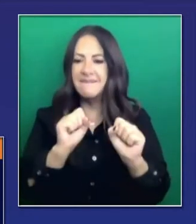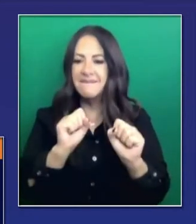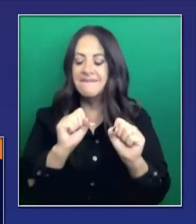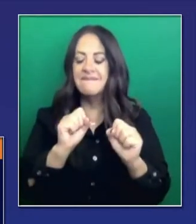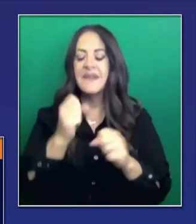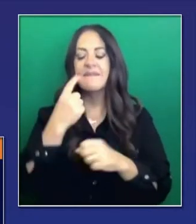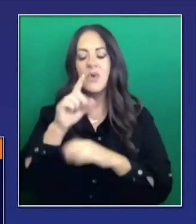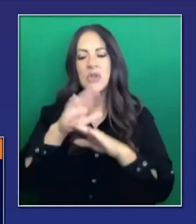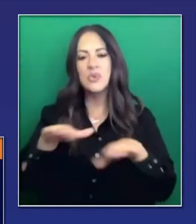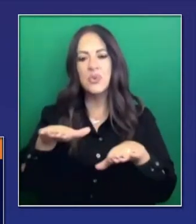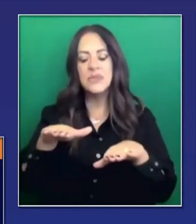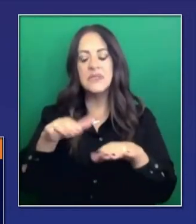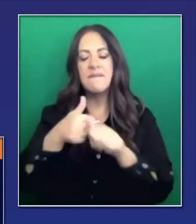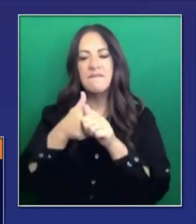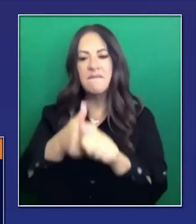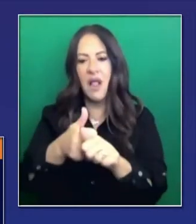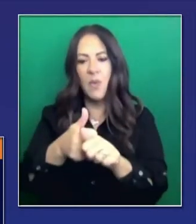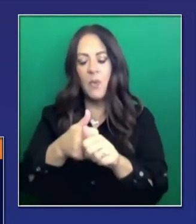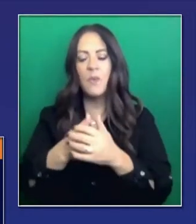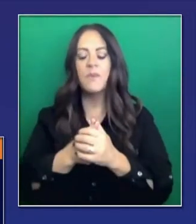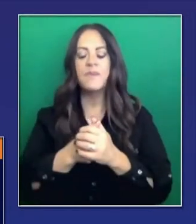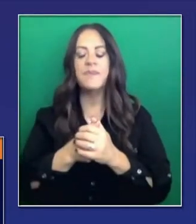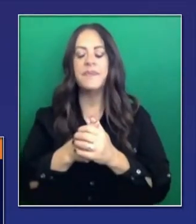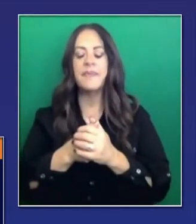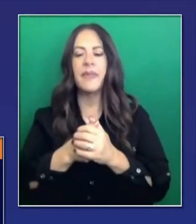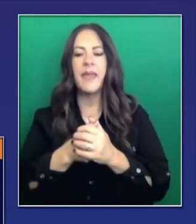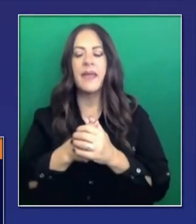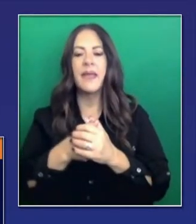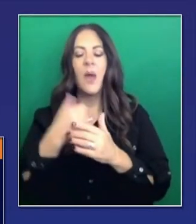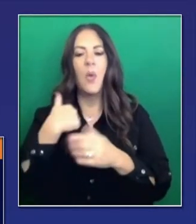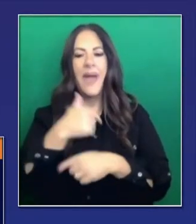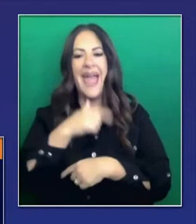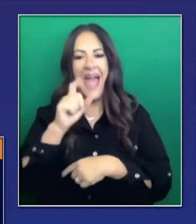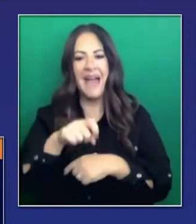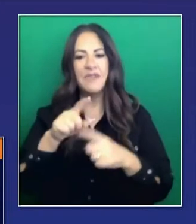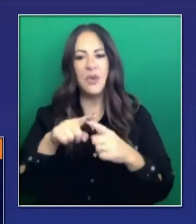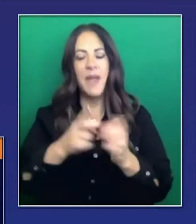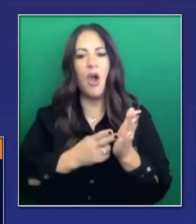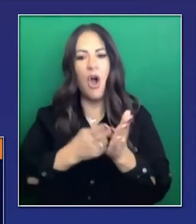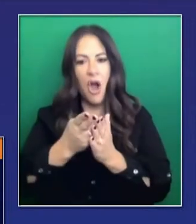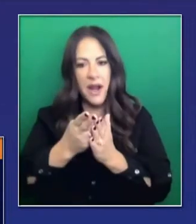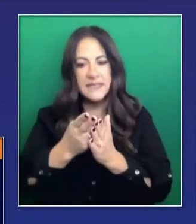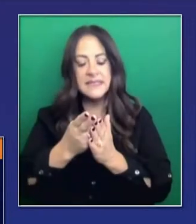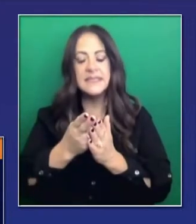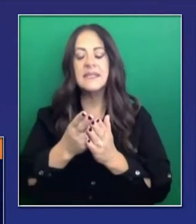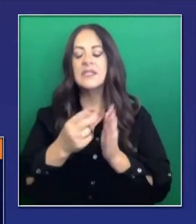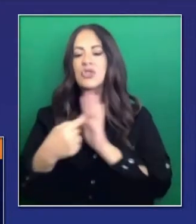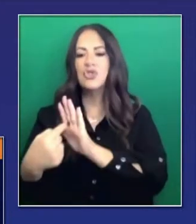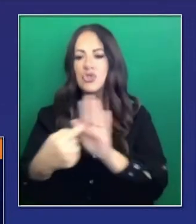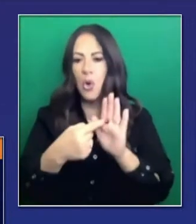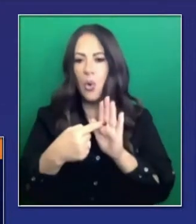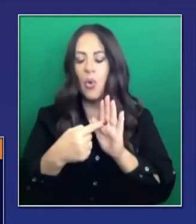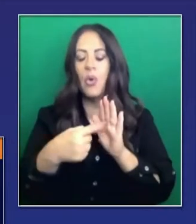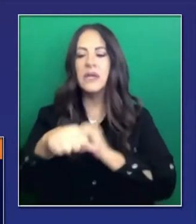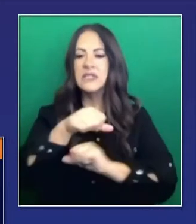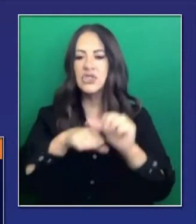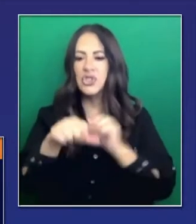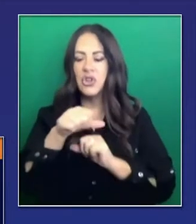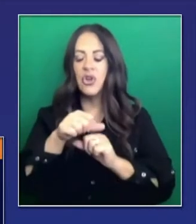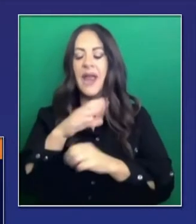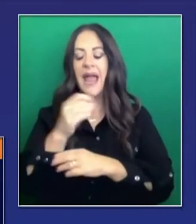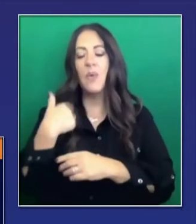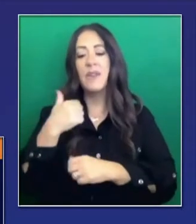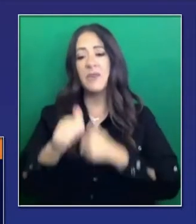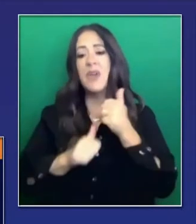responsabilidad. Tenemos que concentrarnos en cuestiones de ser más transparentes y mucho más agresivos para